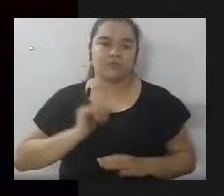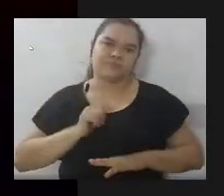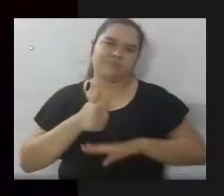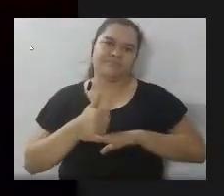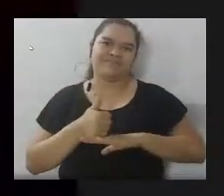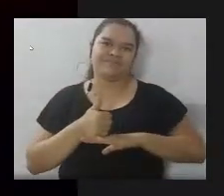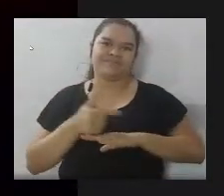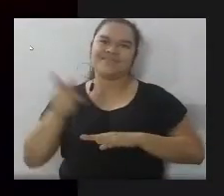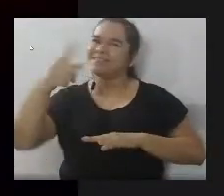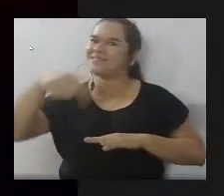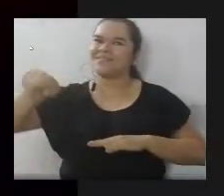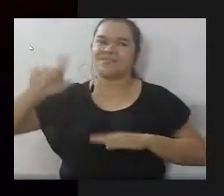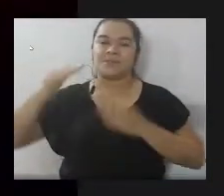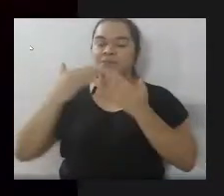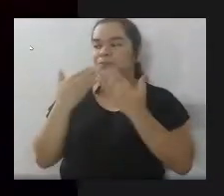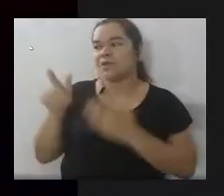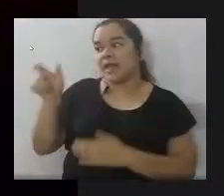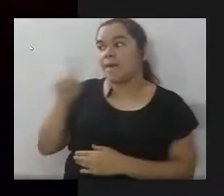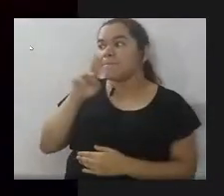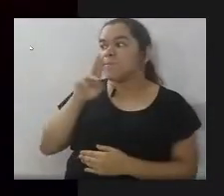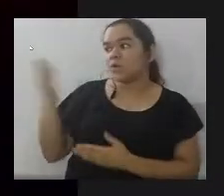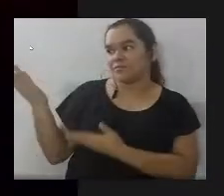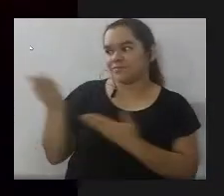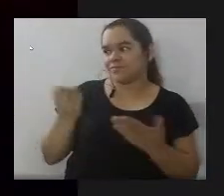Chicos, muchas gracias. Karina, todo tuyo.